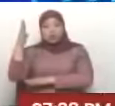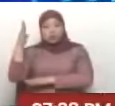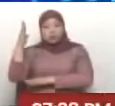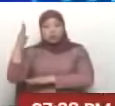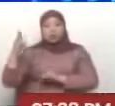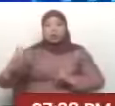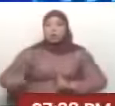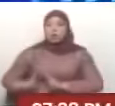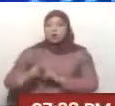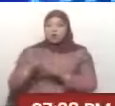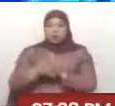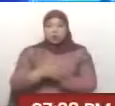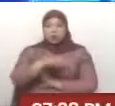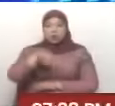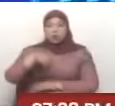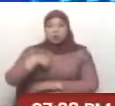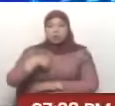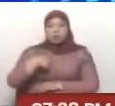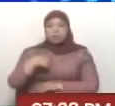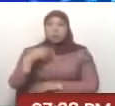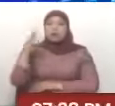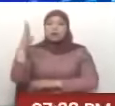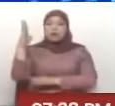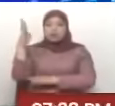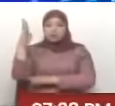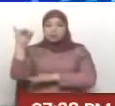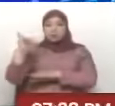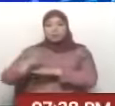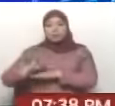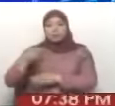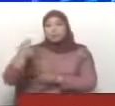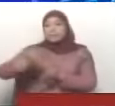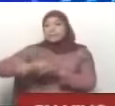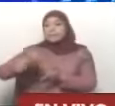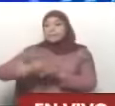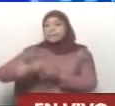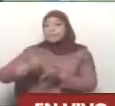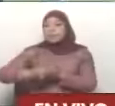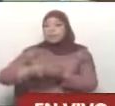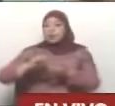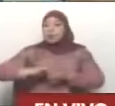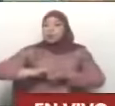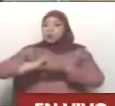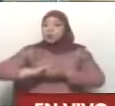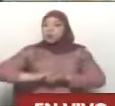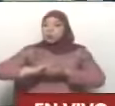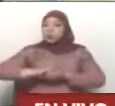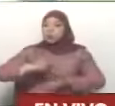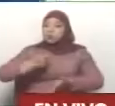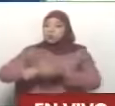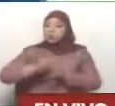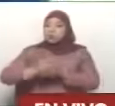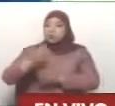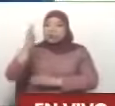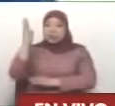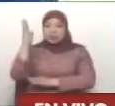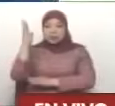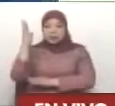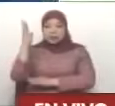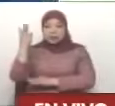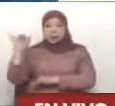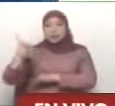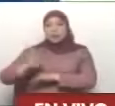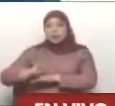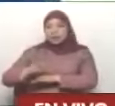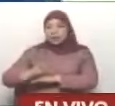lugar. Entonces, usted dice, iglesias evangélicas exoneradas del pago al SAREN. Atención, iglesias evangélicas del país.